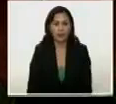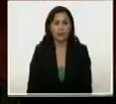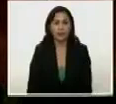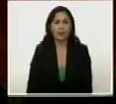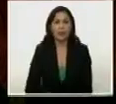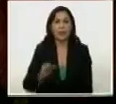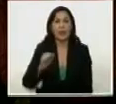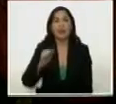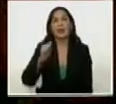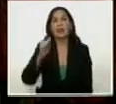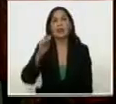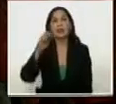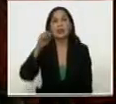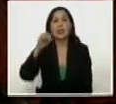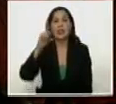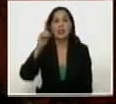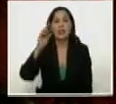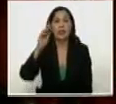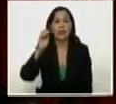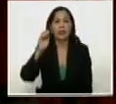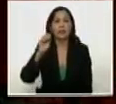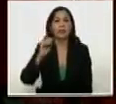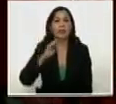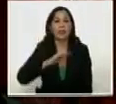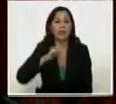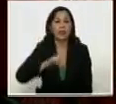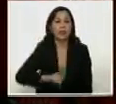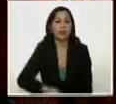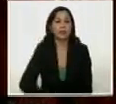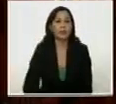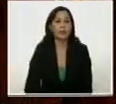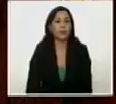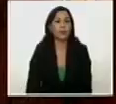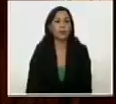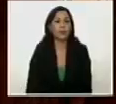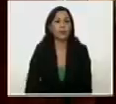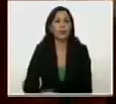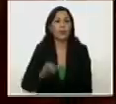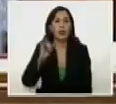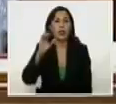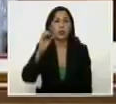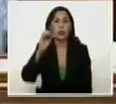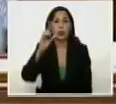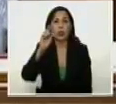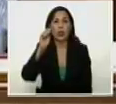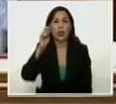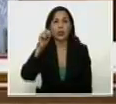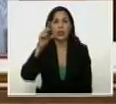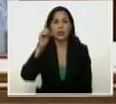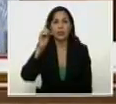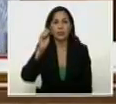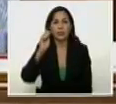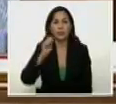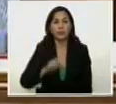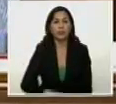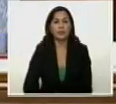Sandra Rodríguez está aquí presente con nosotros. Yolanda Carmona.